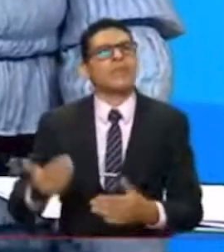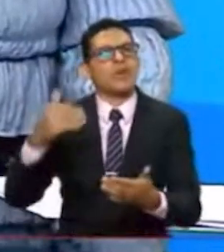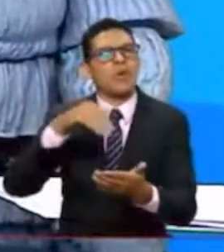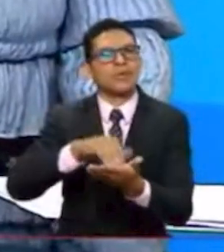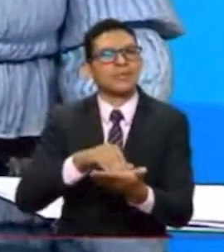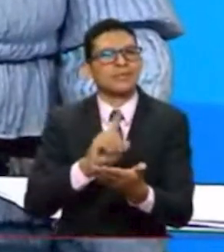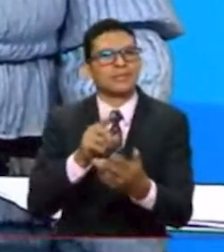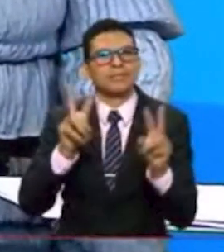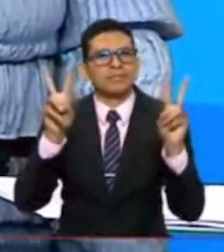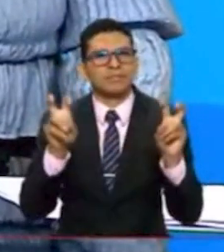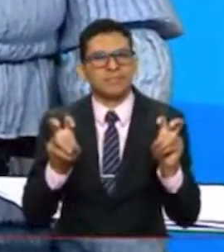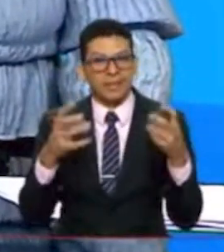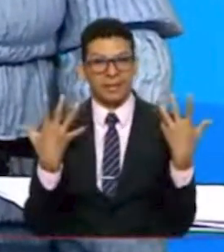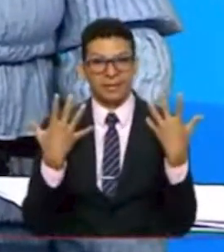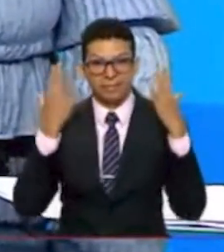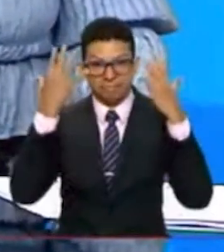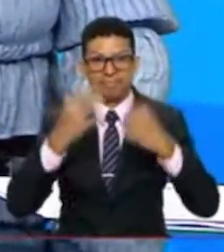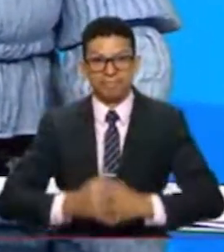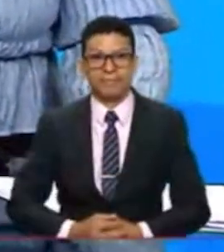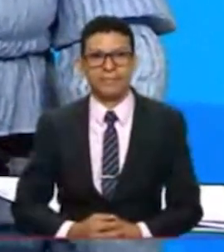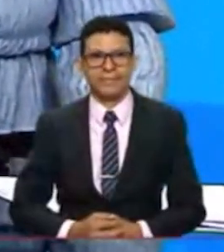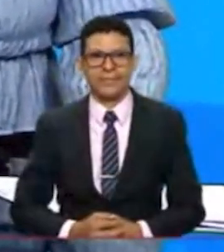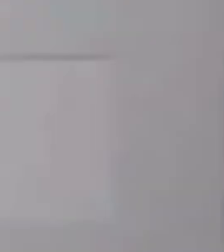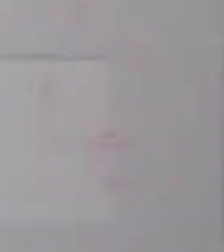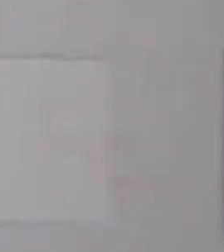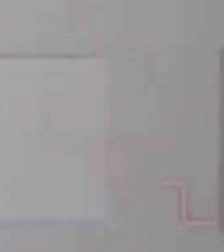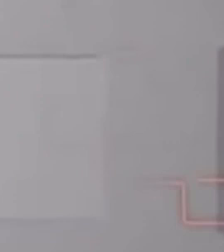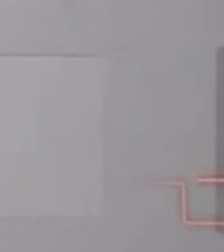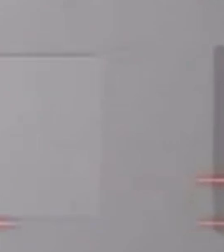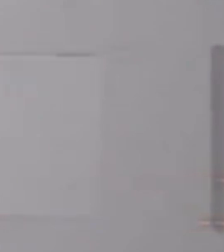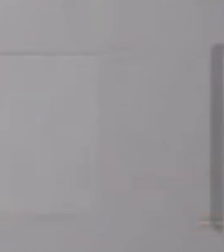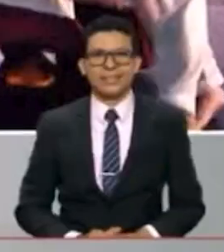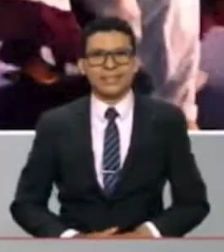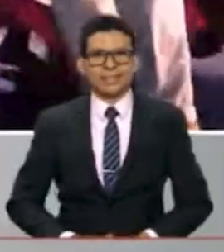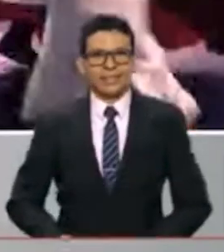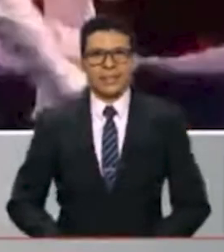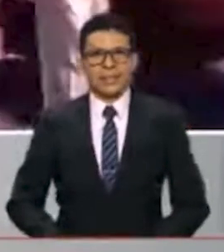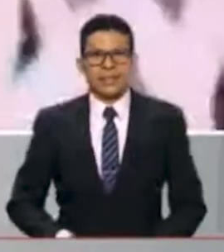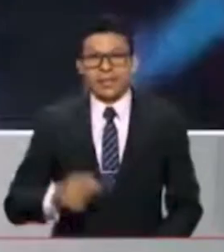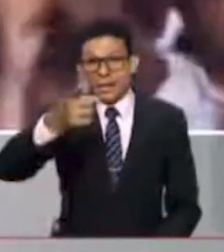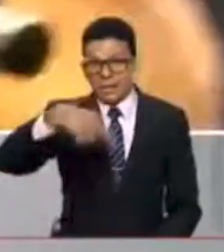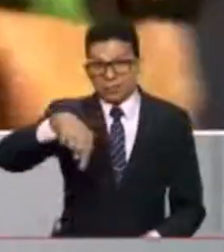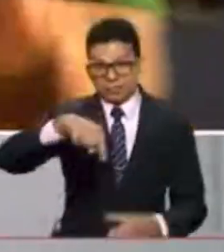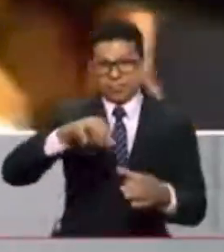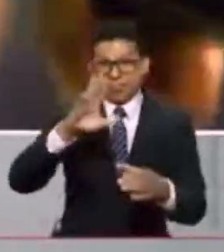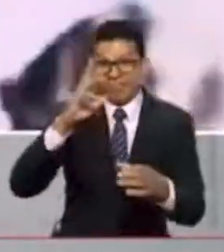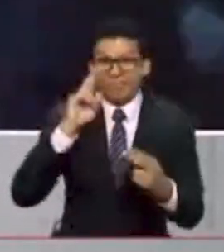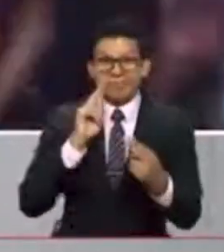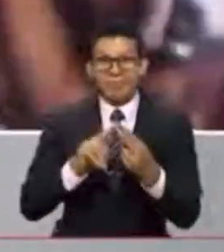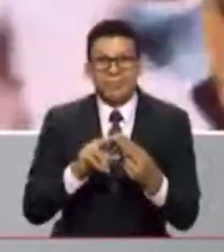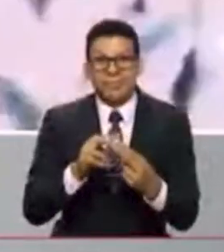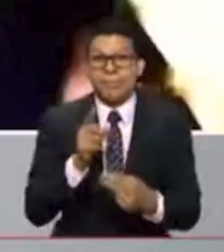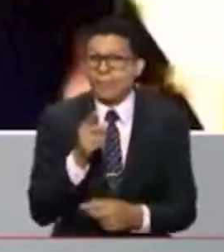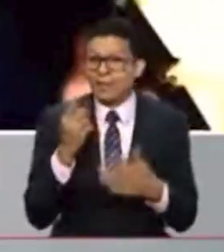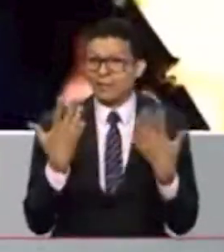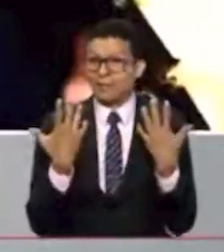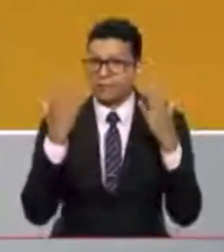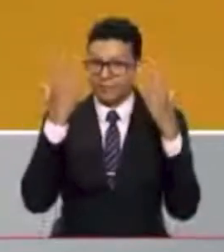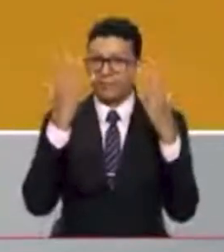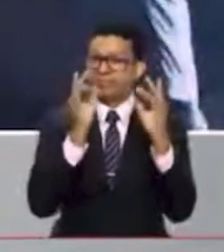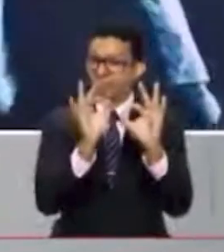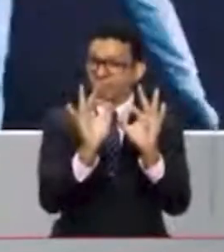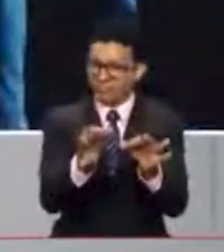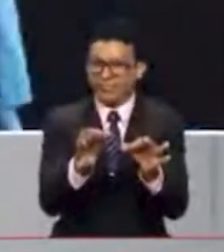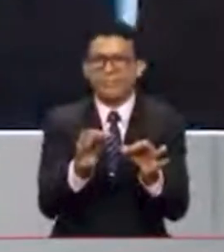Retomemos el tema del Petronio Álvarez. Ay, sí, camine. Porque queremos que ustedes conozcan los detalles. Este festival, sin